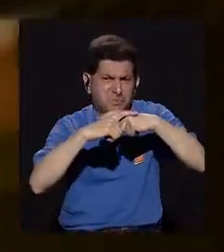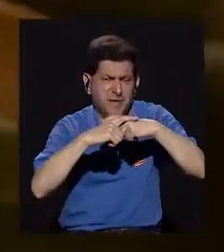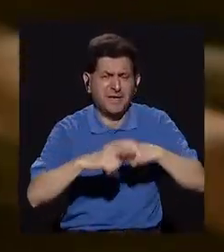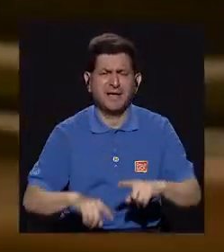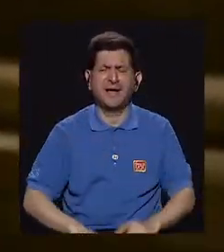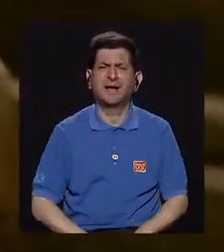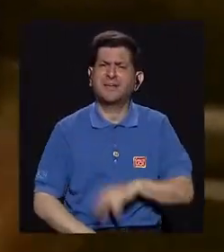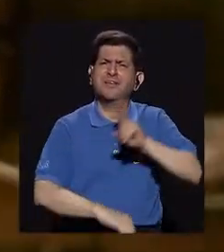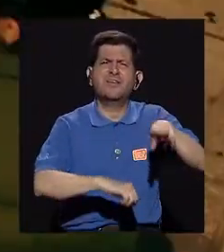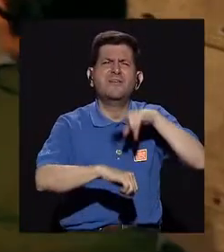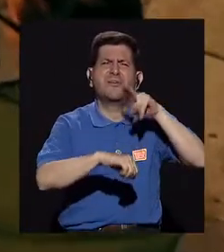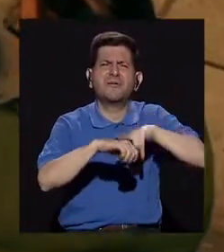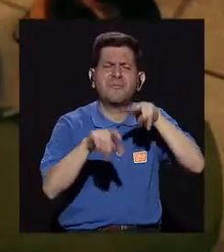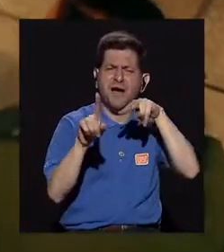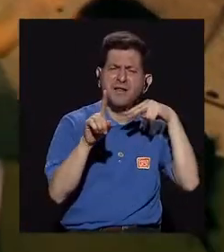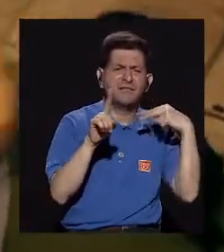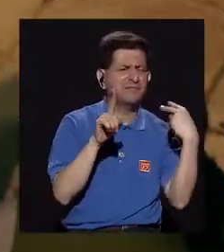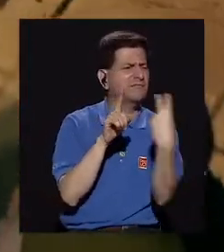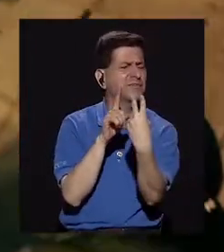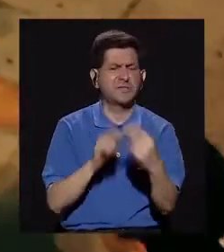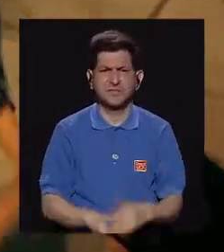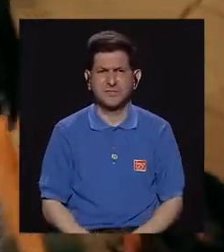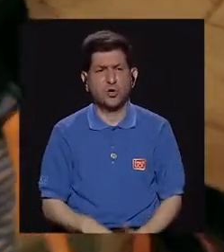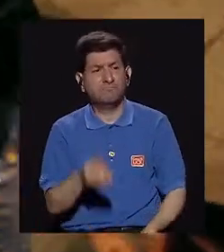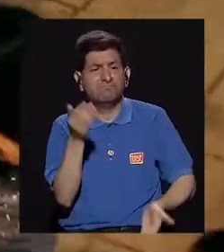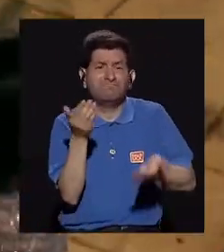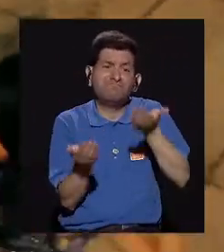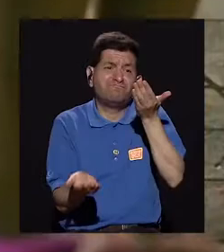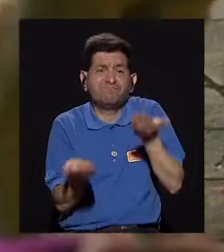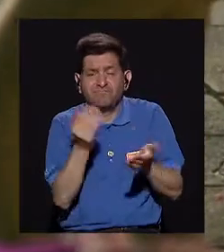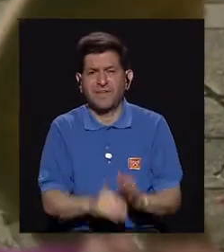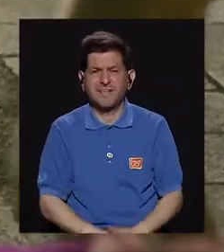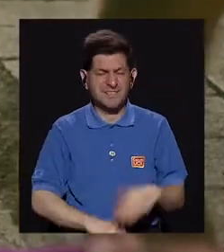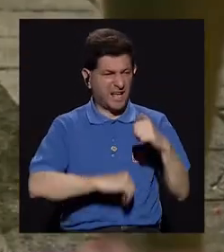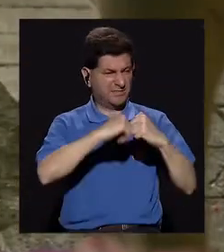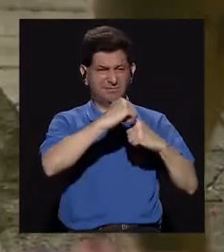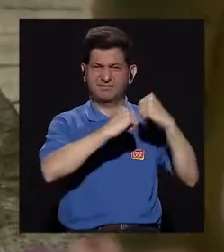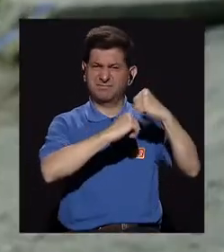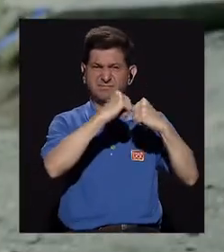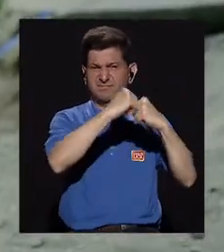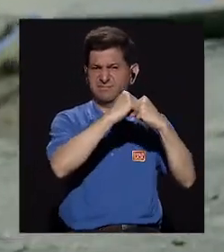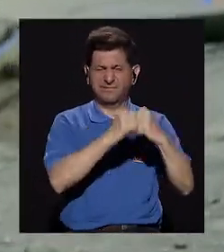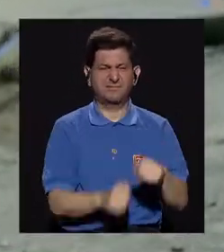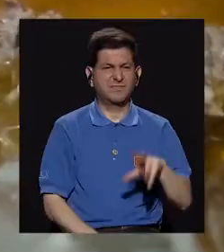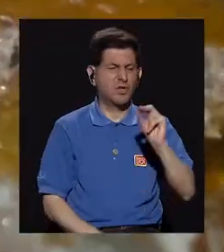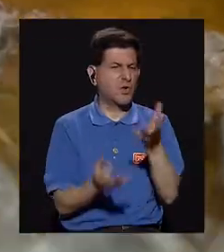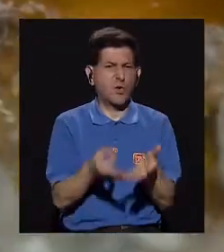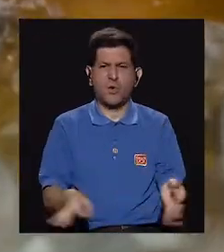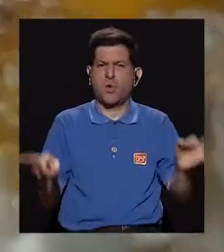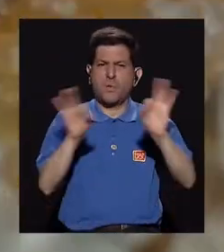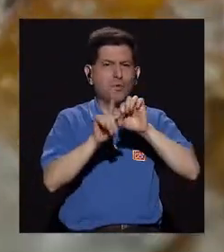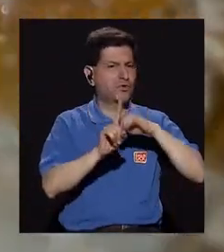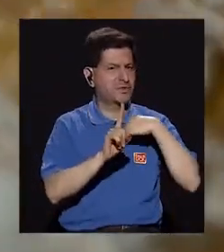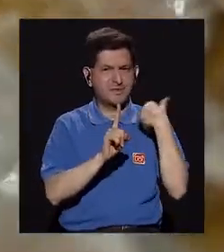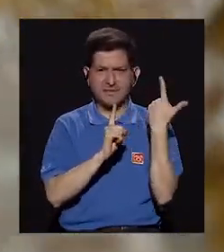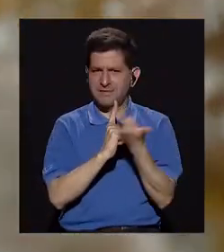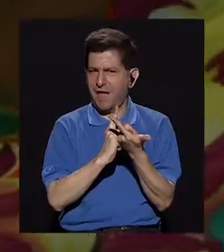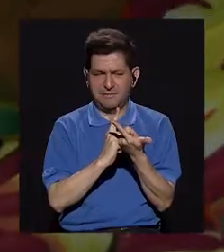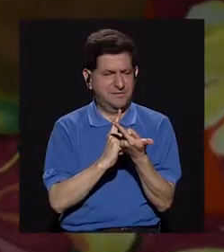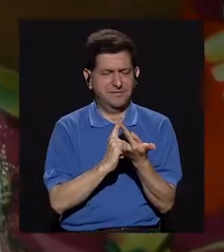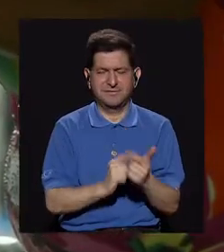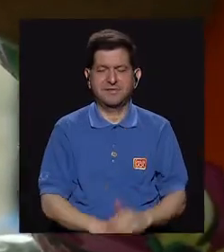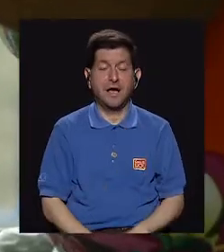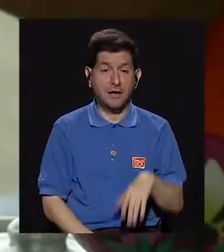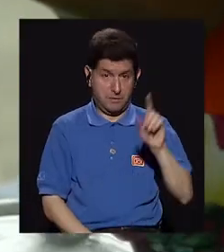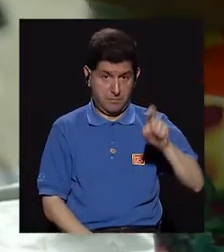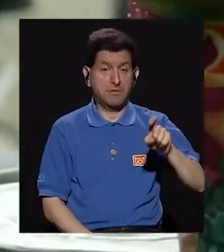Pero normalmente la visión que se da es muy de infraestructura, ¿verdad? No se le da esa importancia social